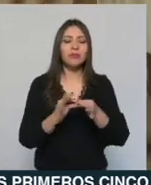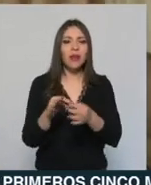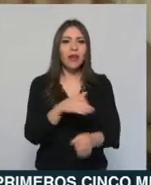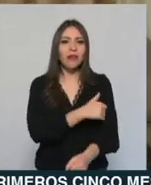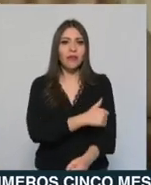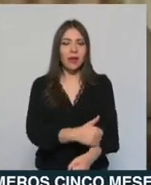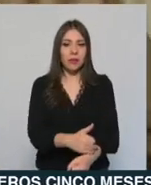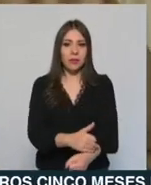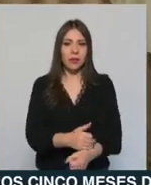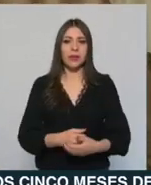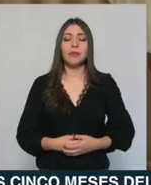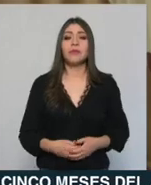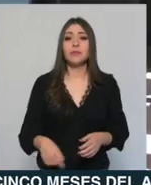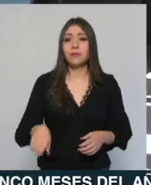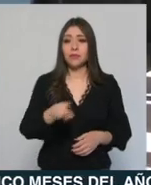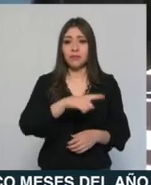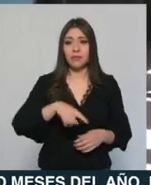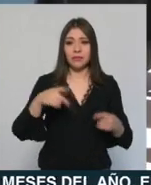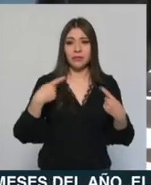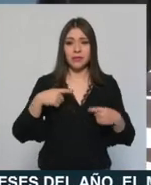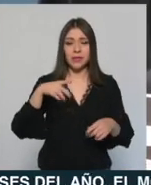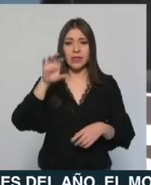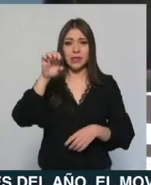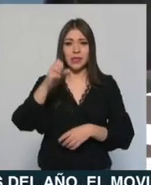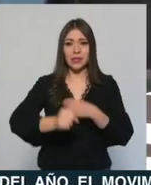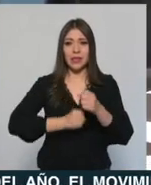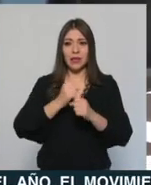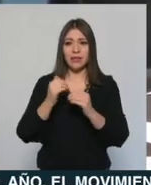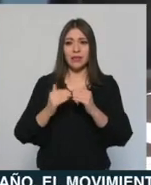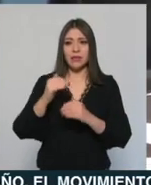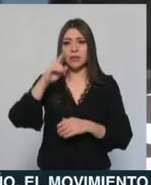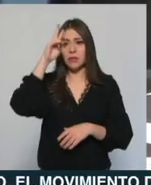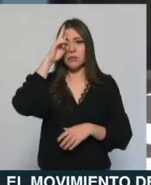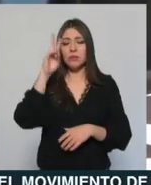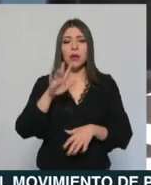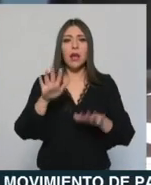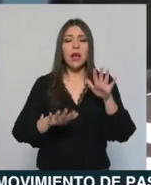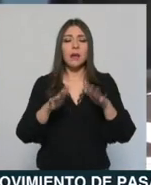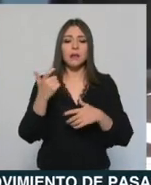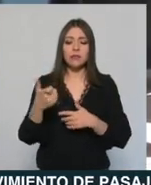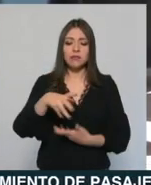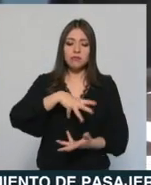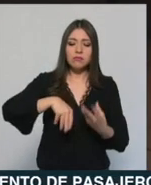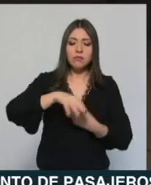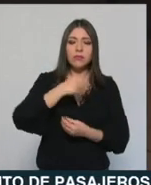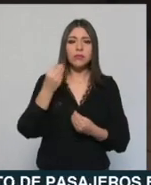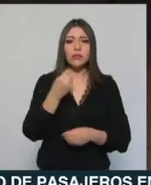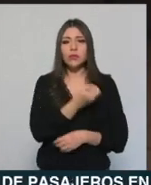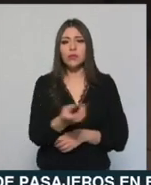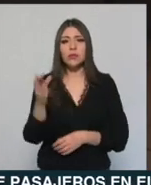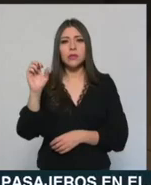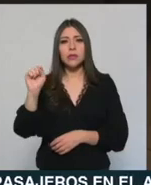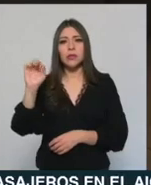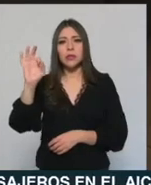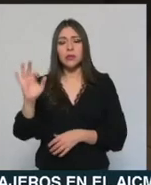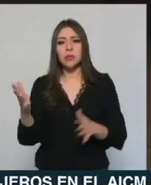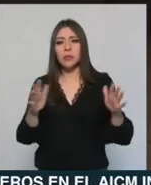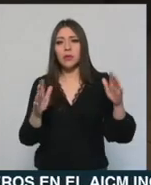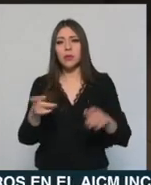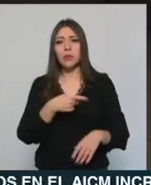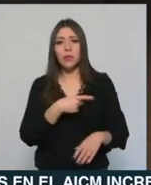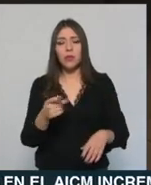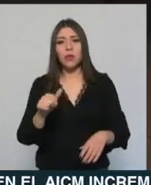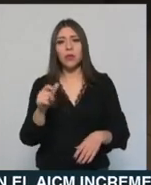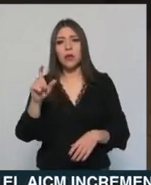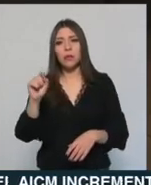sector social y económicamente vulnerable. Se estima que cerca del 47% vive en pobreza y entre 20 y